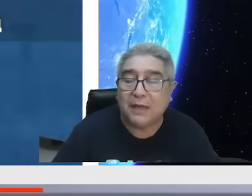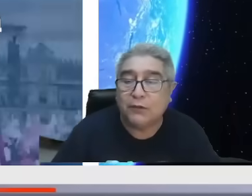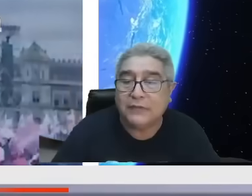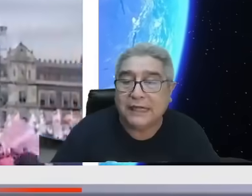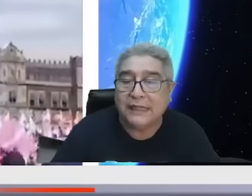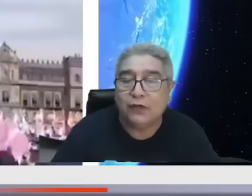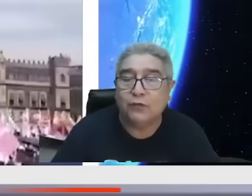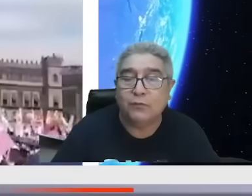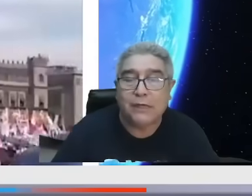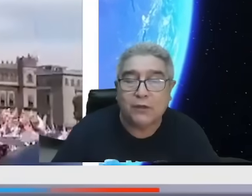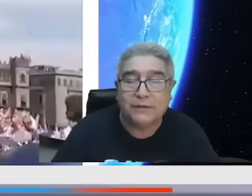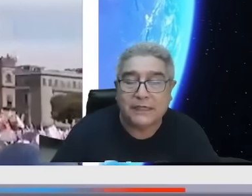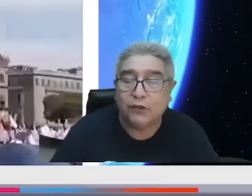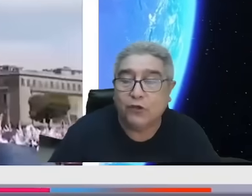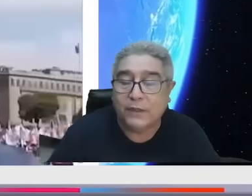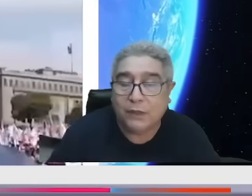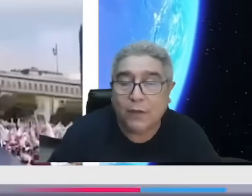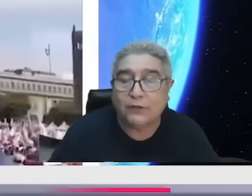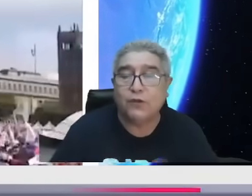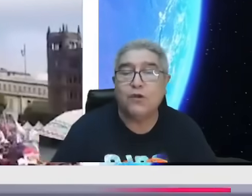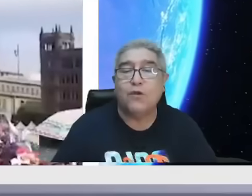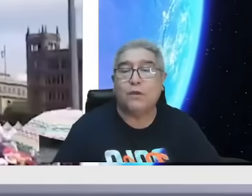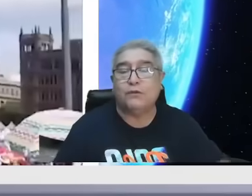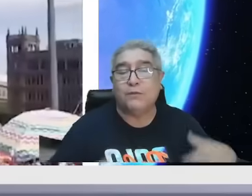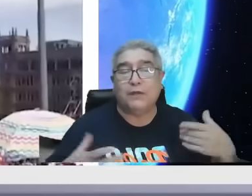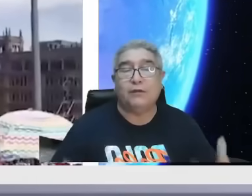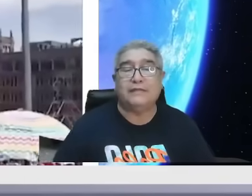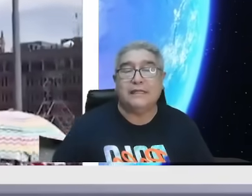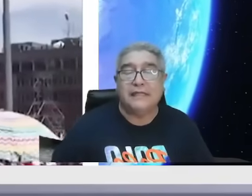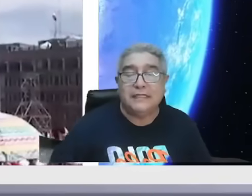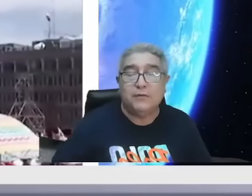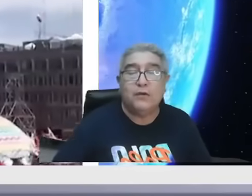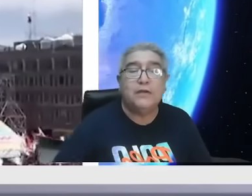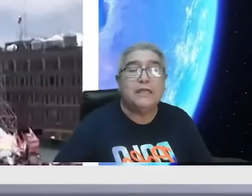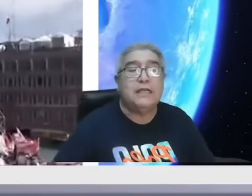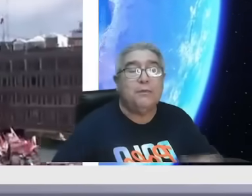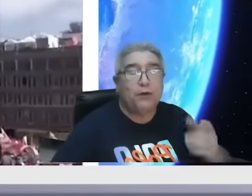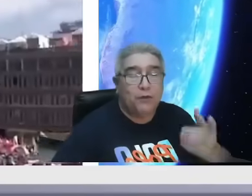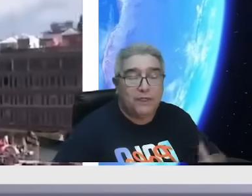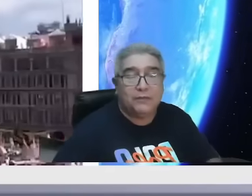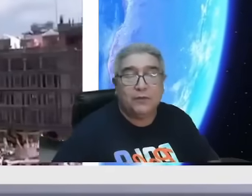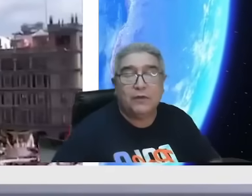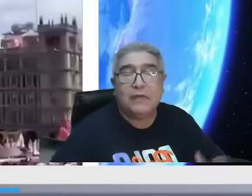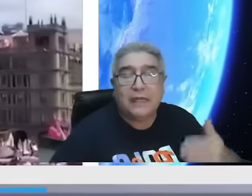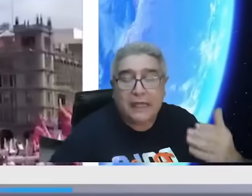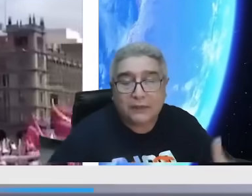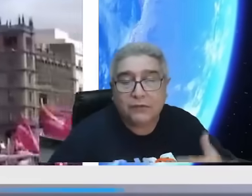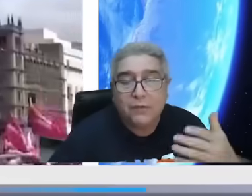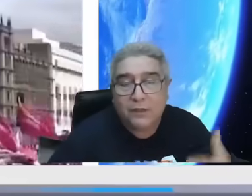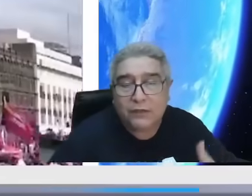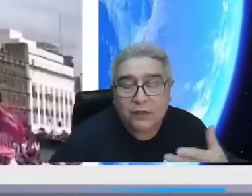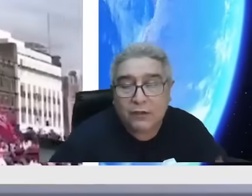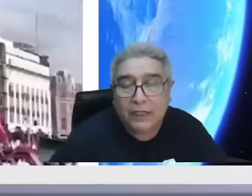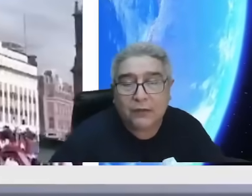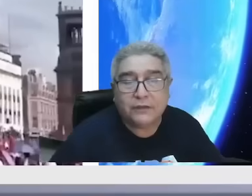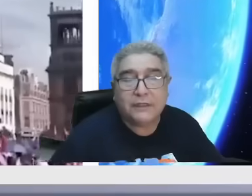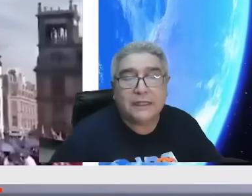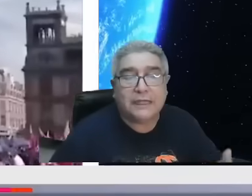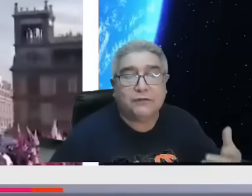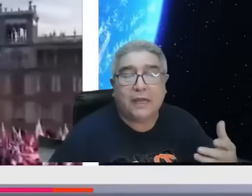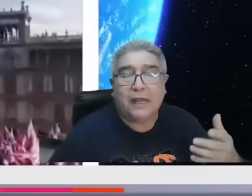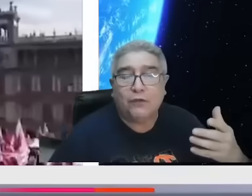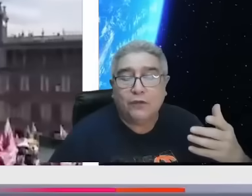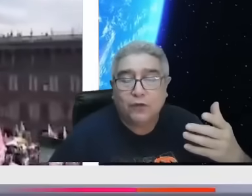no estamos en el 1994, cuando imperió el salinismo, y por lo mismo, estos medios